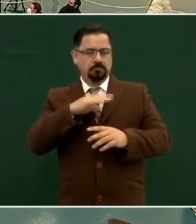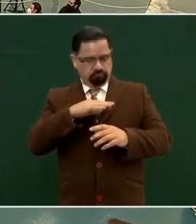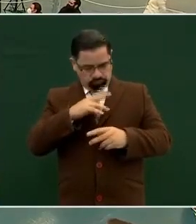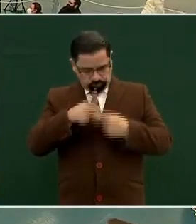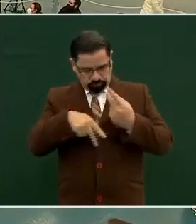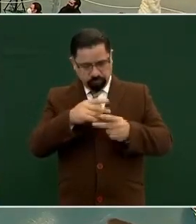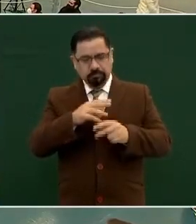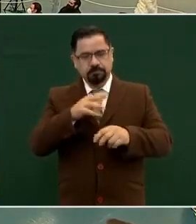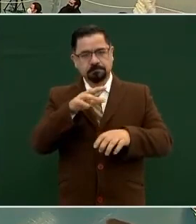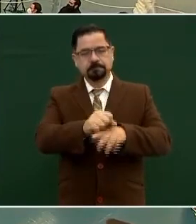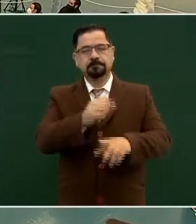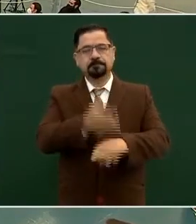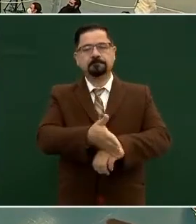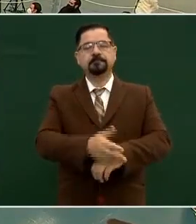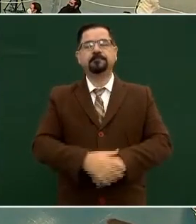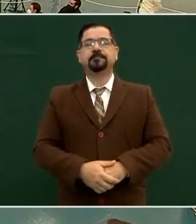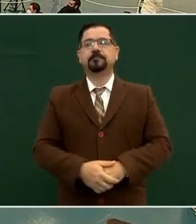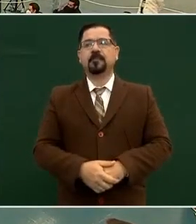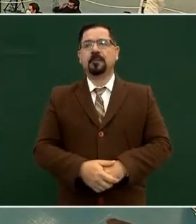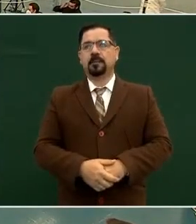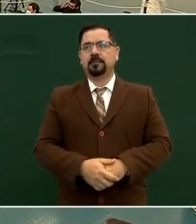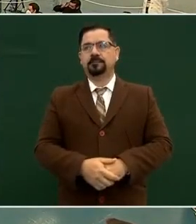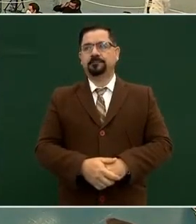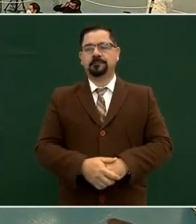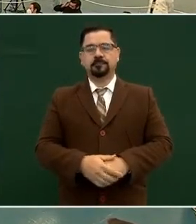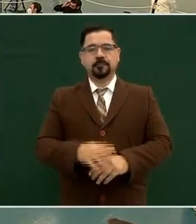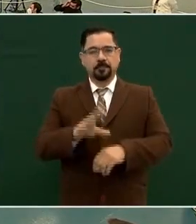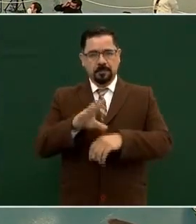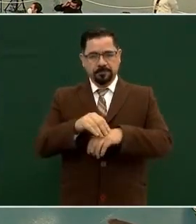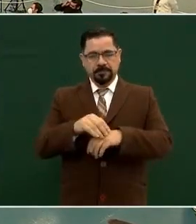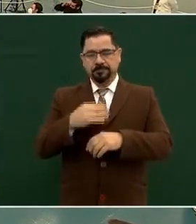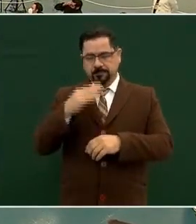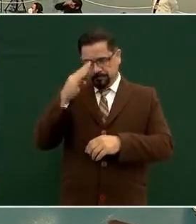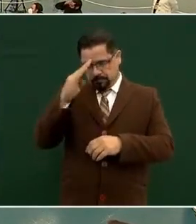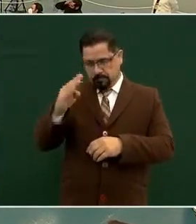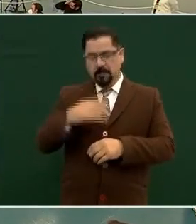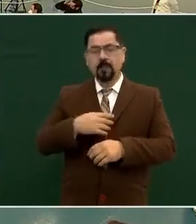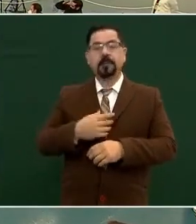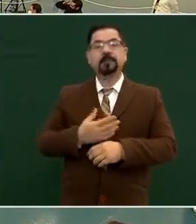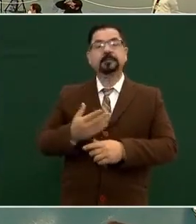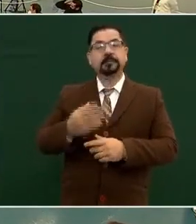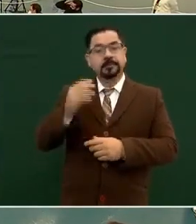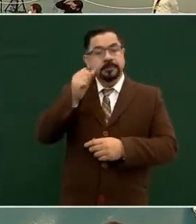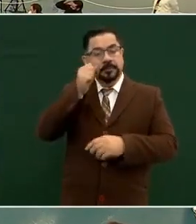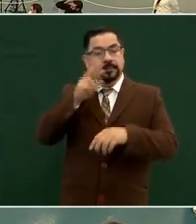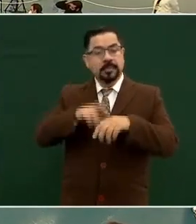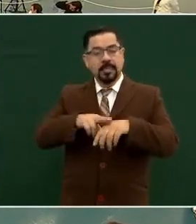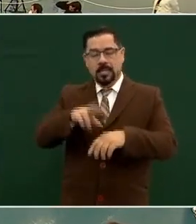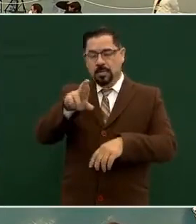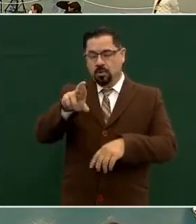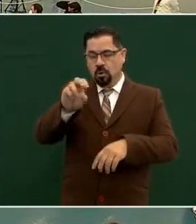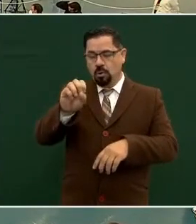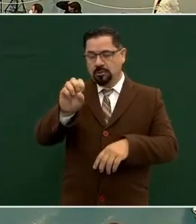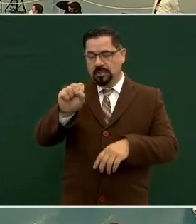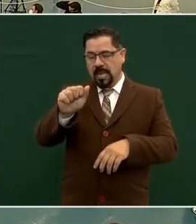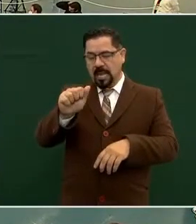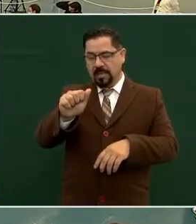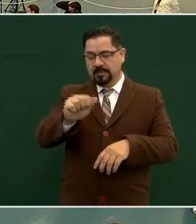Con su permiso, presidente, secretaria Rosa Isela, secretarios,